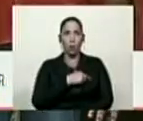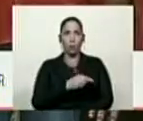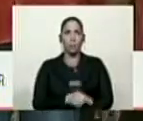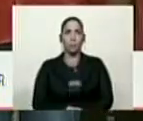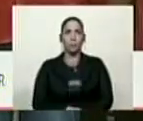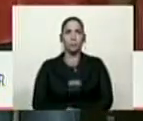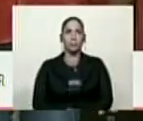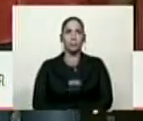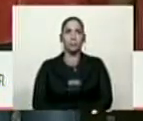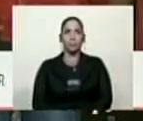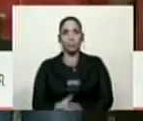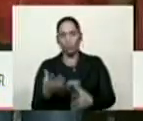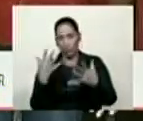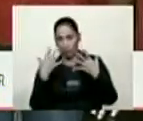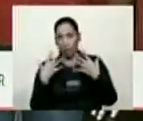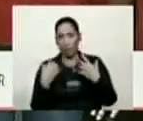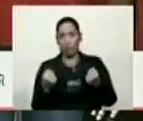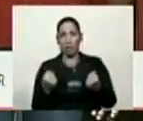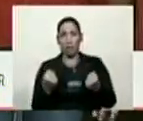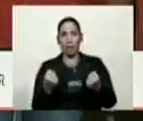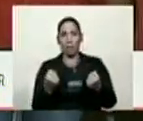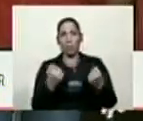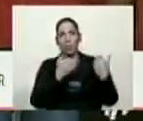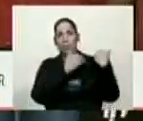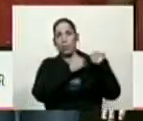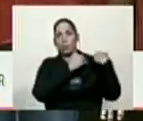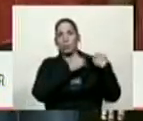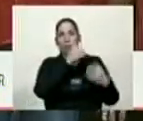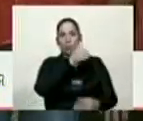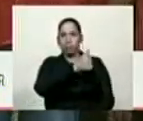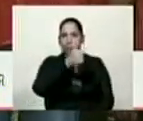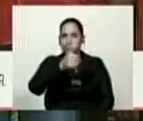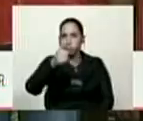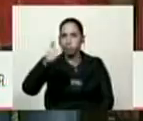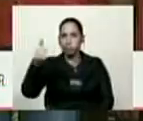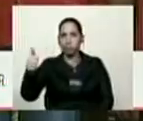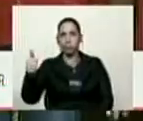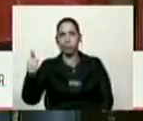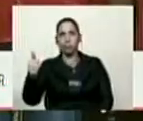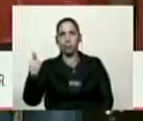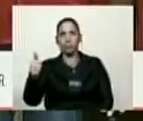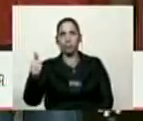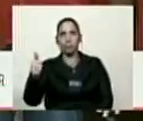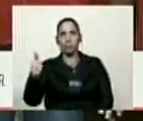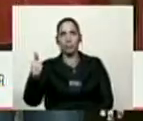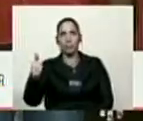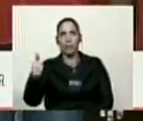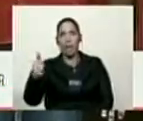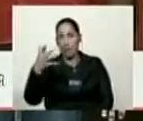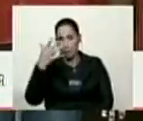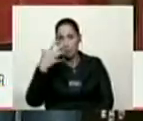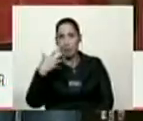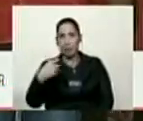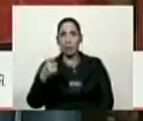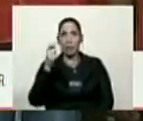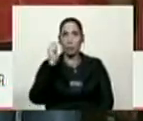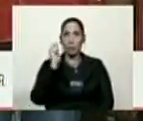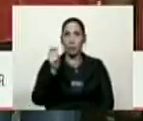Si nosotros entendemos el rol que nos toca a cada uno, entendemos la tarea que tenemos cada